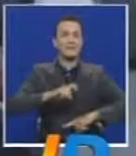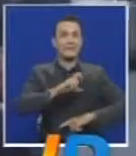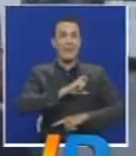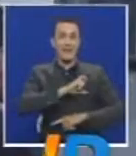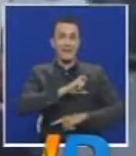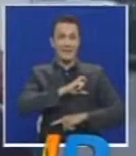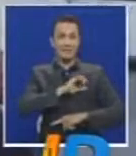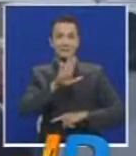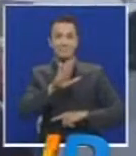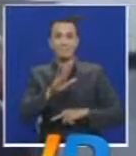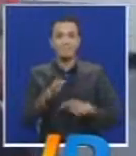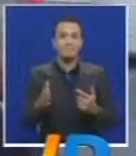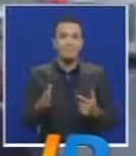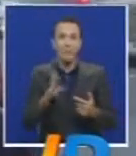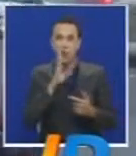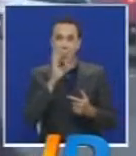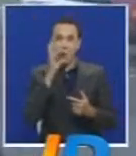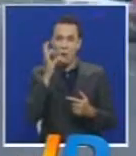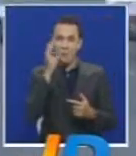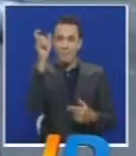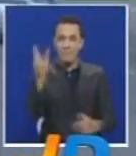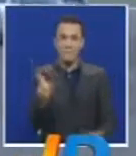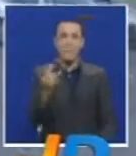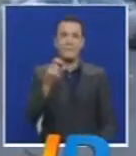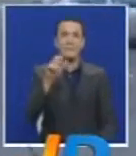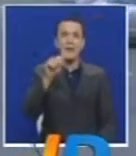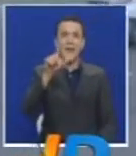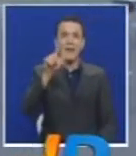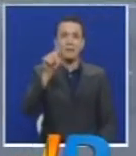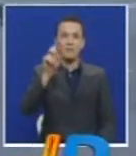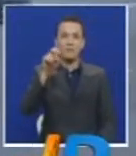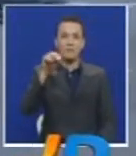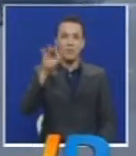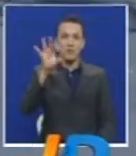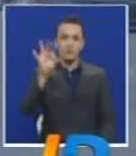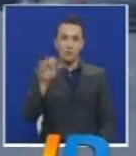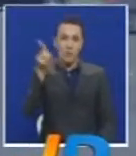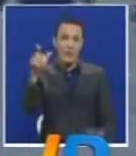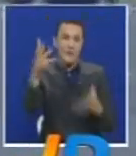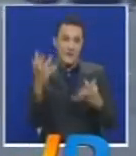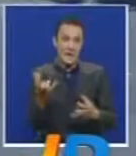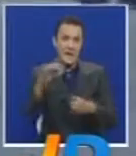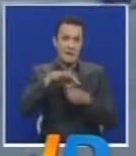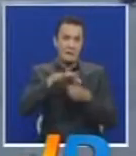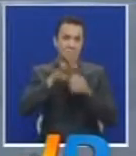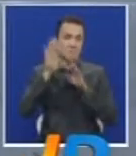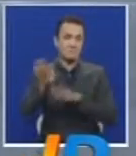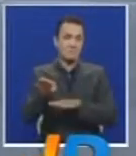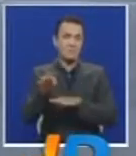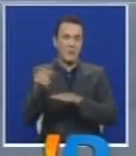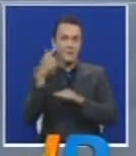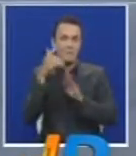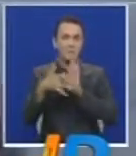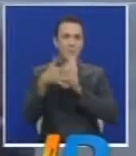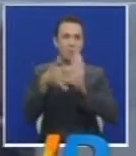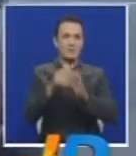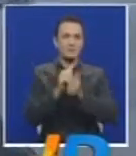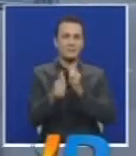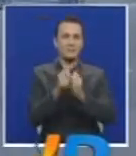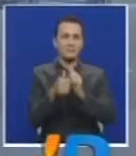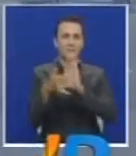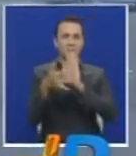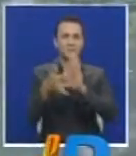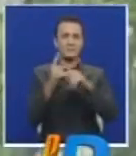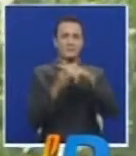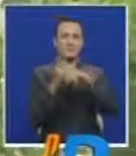es para la plancha del doctor Alfonso Muñoz, Unidos por el Deportivo Cali. Aquí está esta entrevista para el bloque deportivo de Más